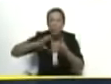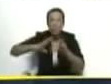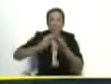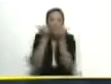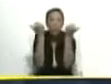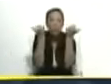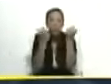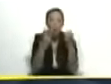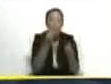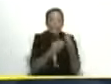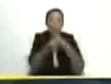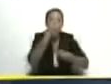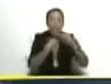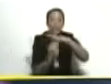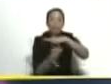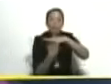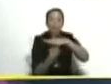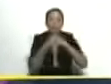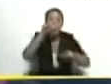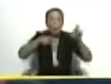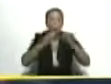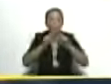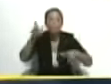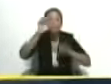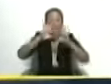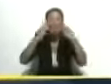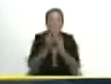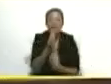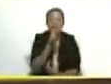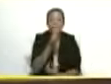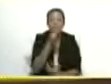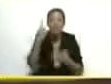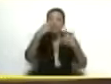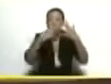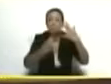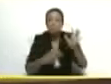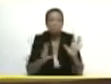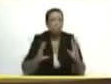Desaparecieron todos los productos básicos del pueblo de Venezuela.